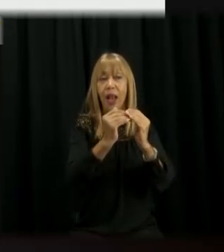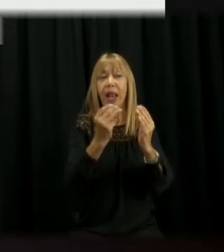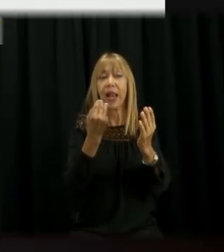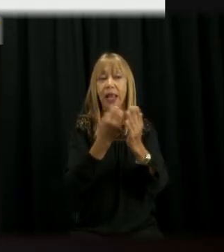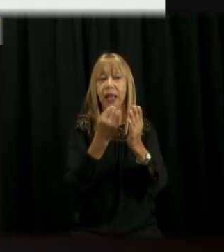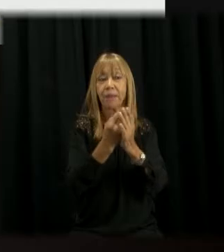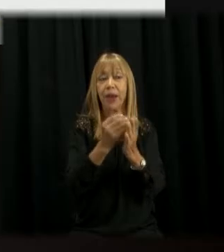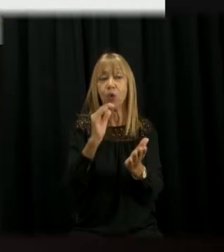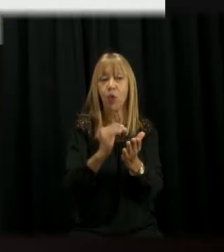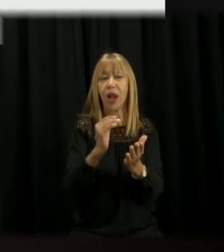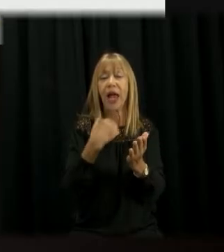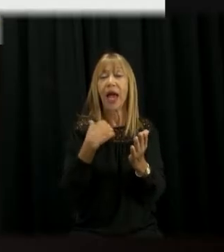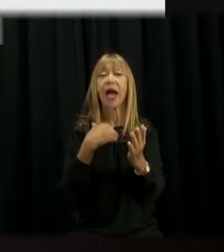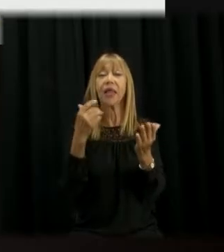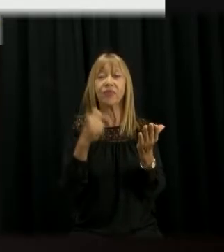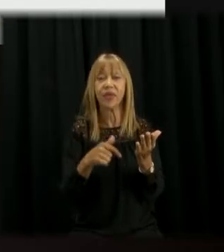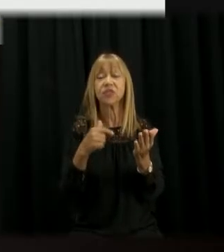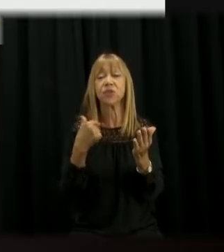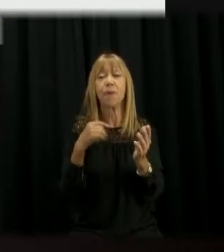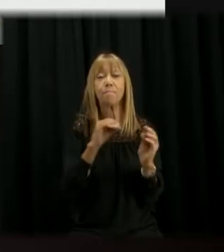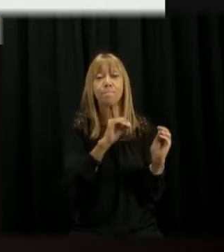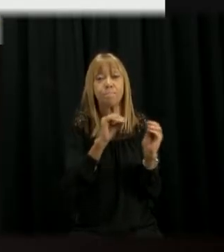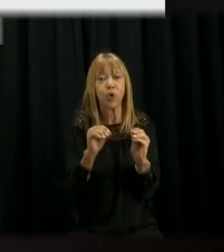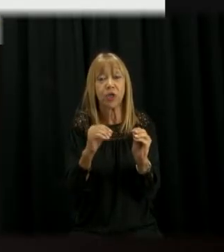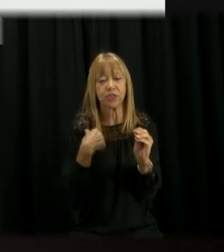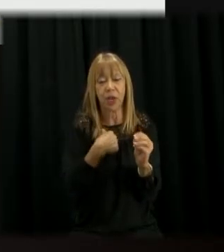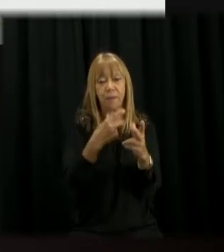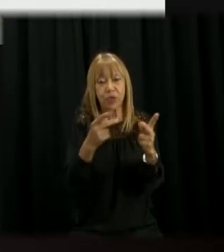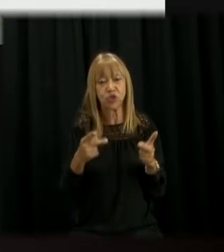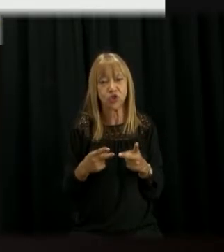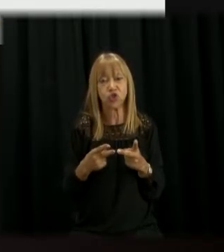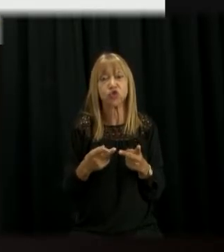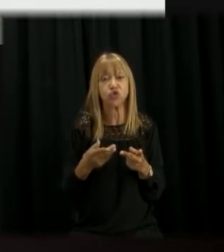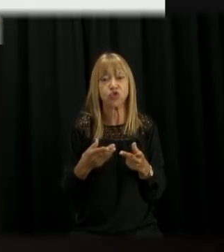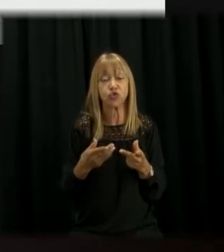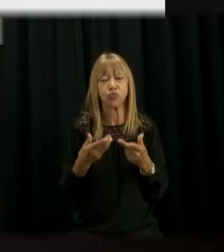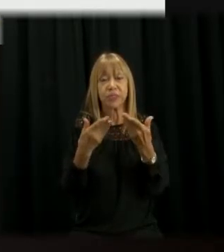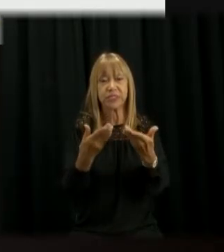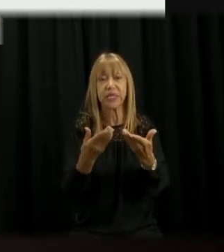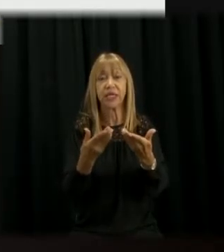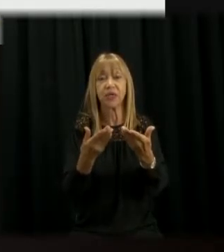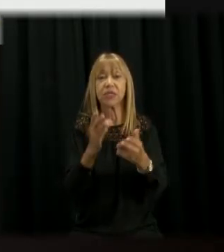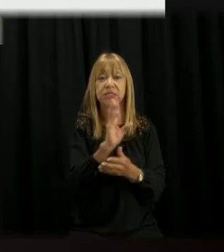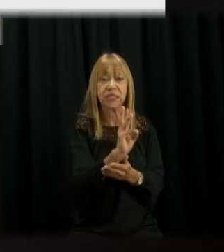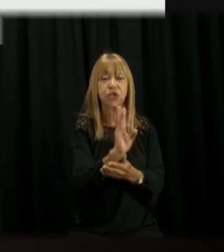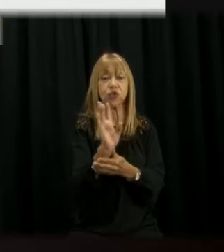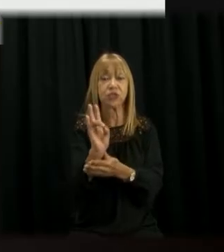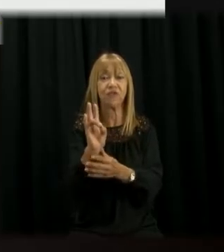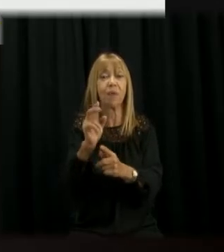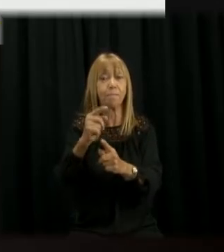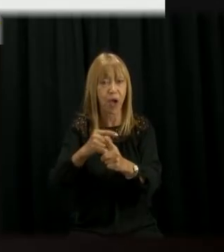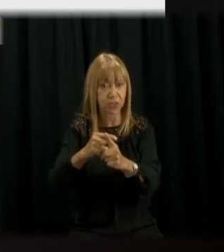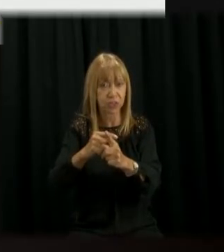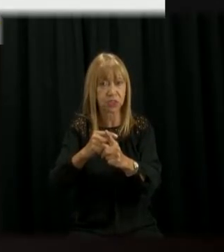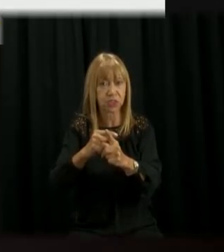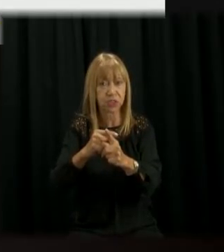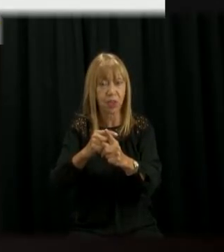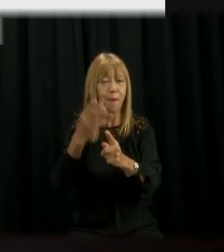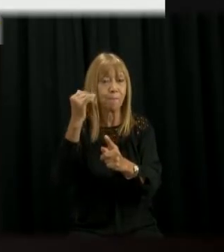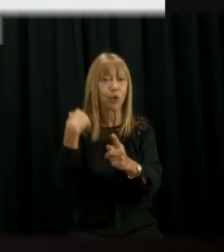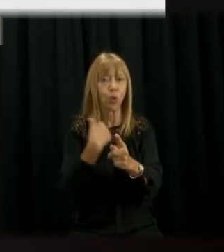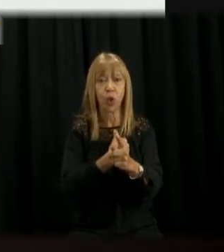Hemos reducido las horas manuales para las entradas y estamos en una posición para presentar estados de